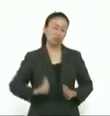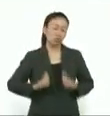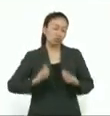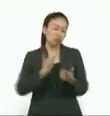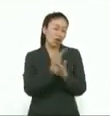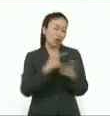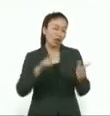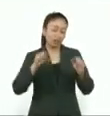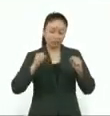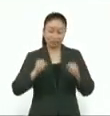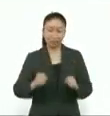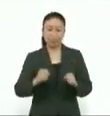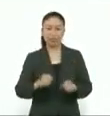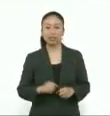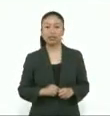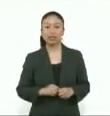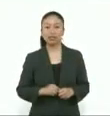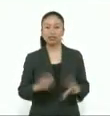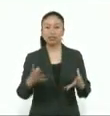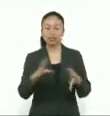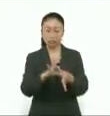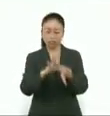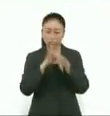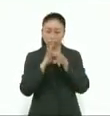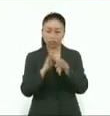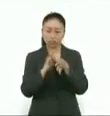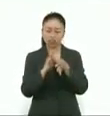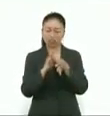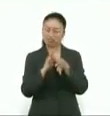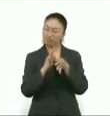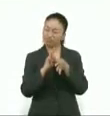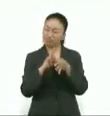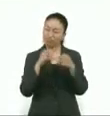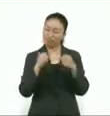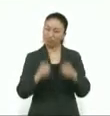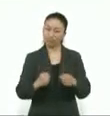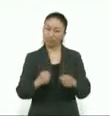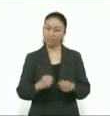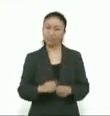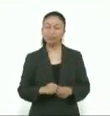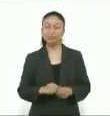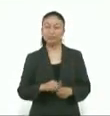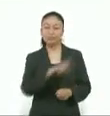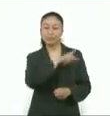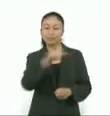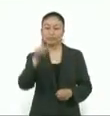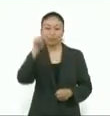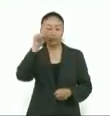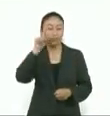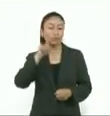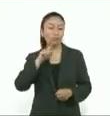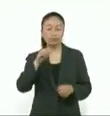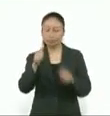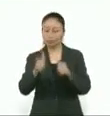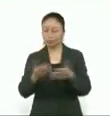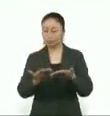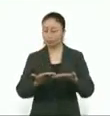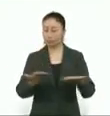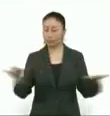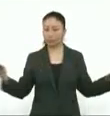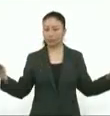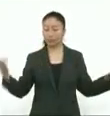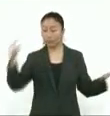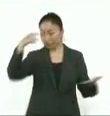Estamos reunidas en una sola voz, en unidad, donde para ninguna de las que estamos aquí ha